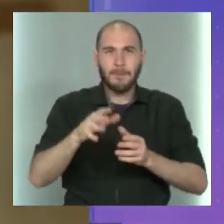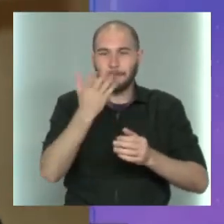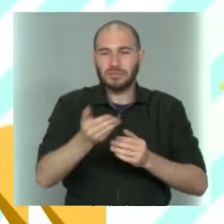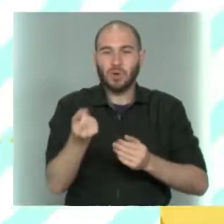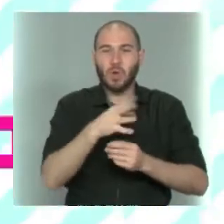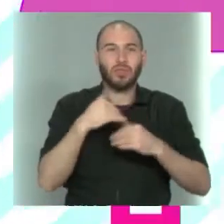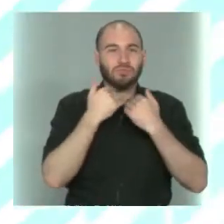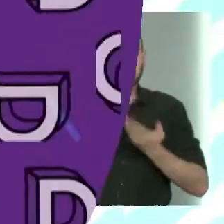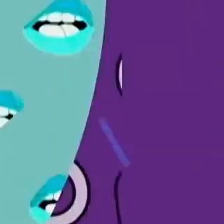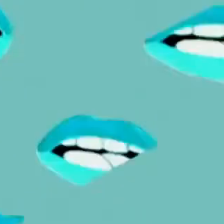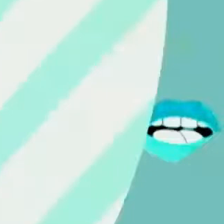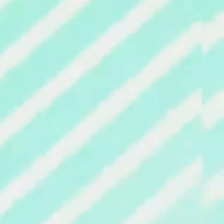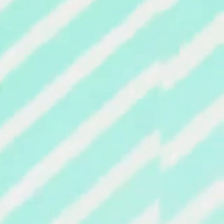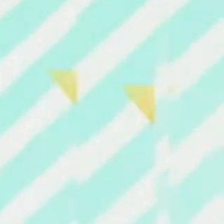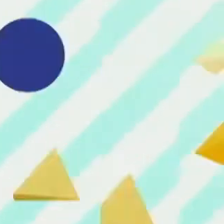población.